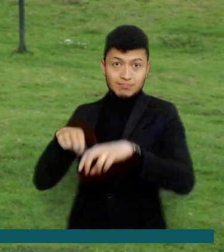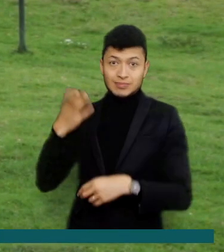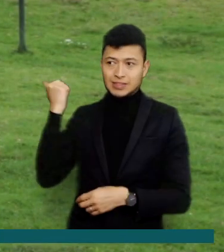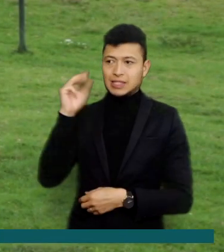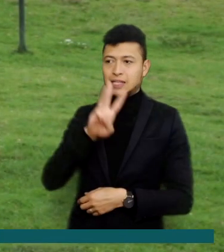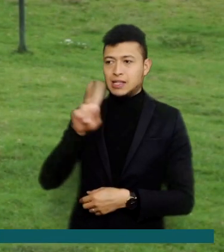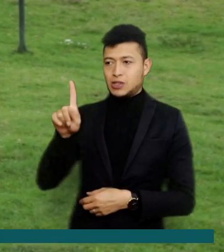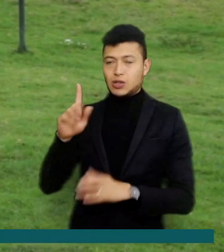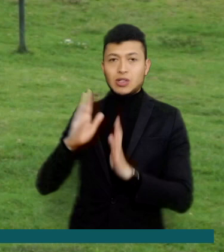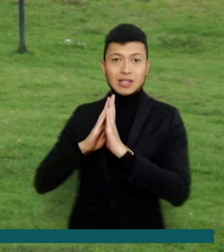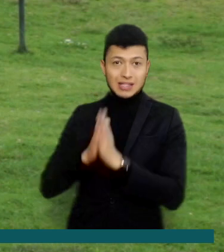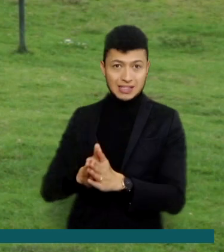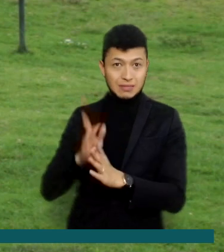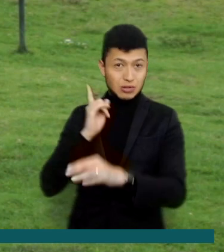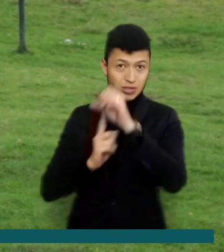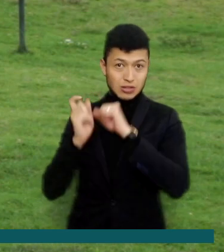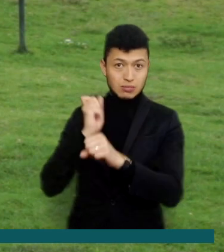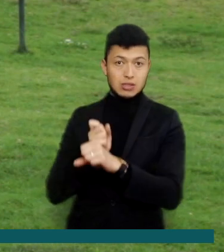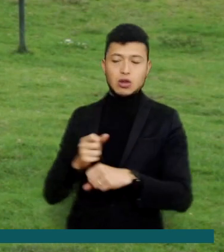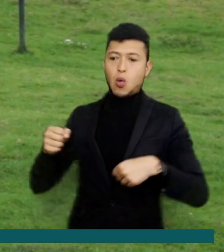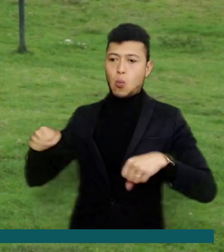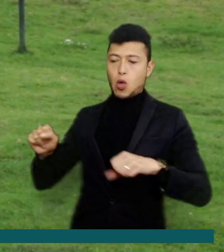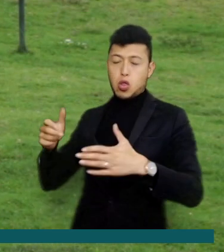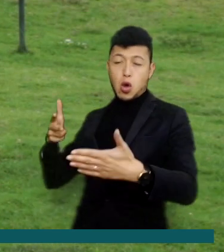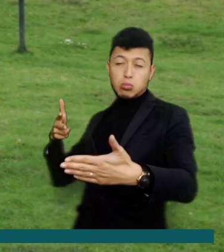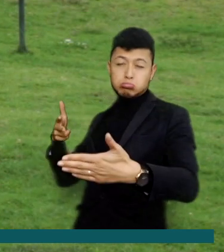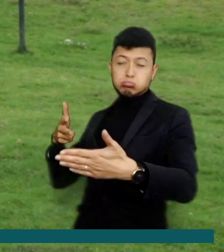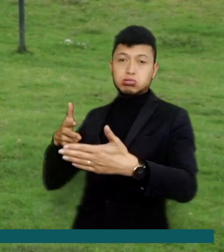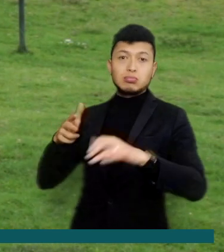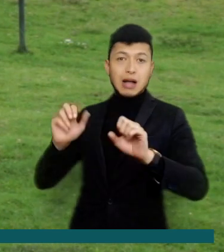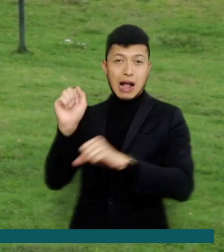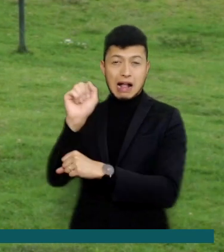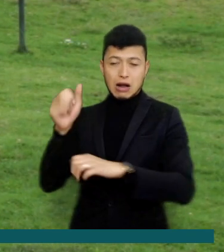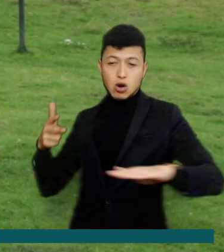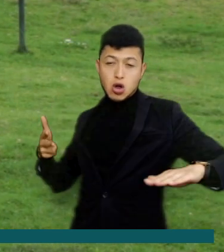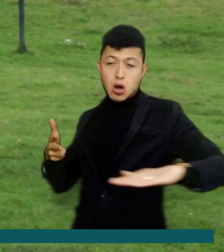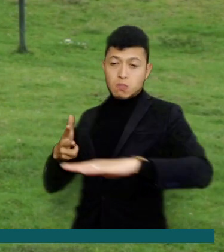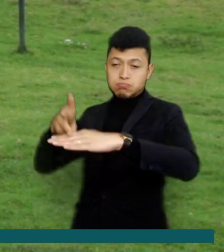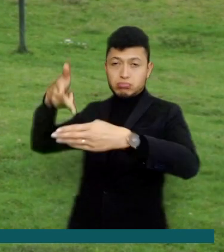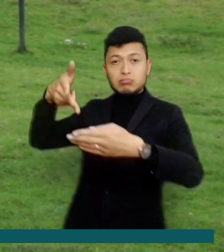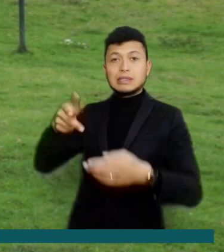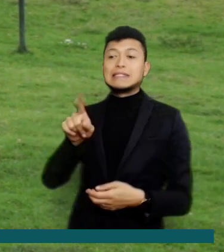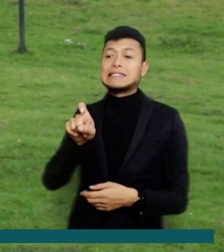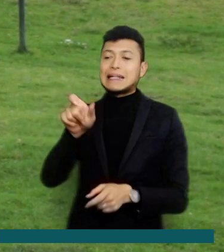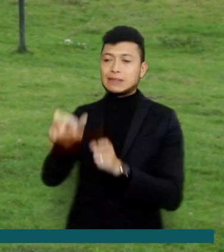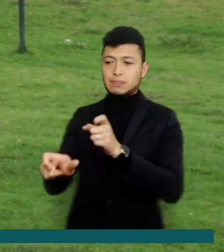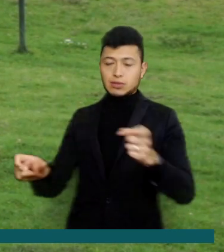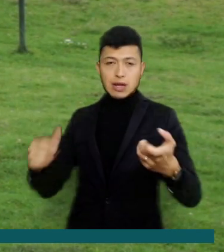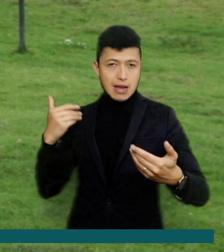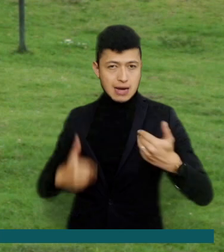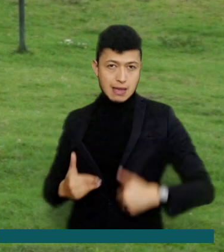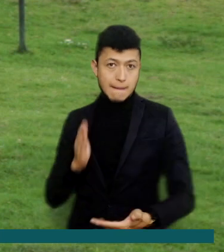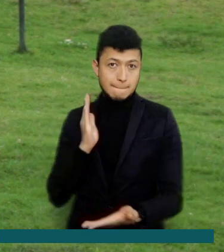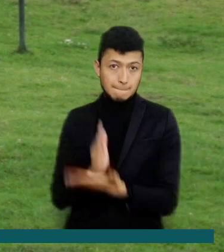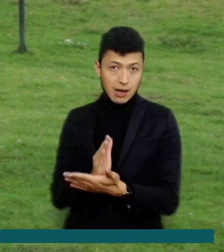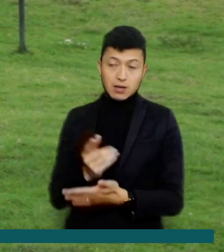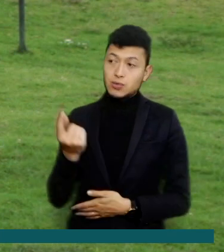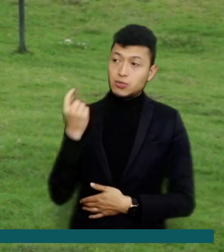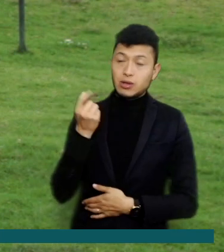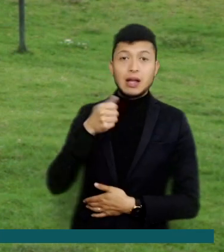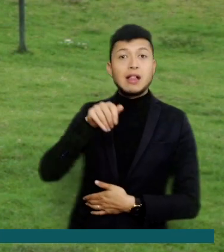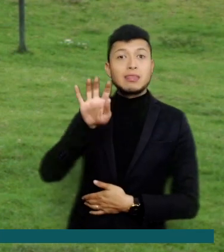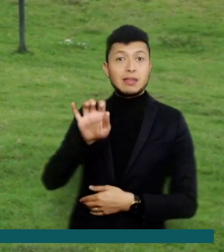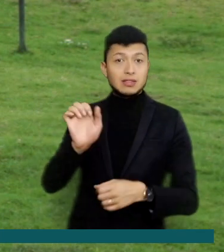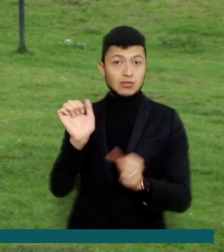tránsito, el 31 de diciembre del año anterior, una motocicleta se estrelló contra un vehículo particular, dejando seis personas gravemente heridas. Y el pasado